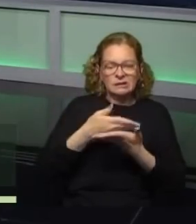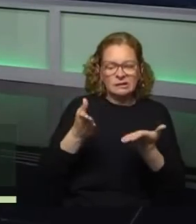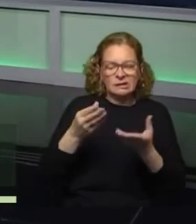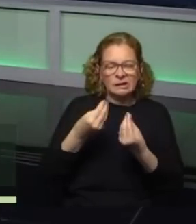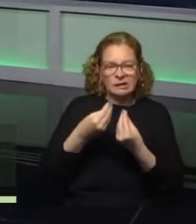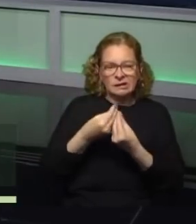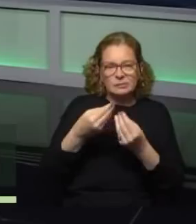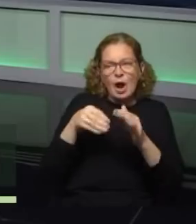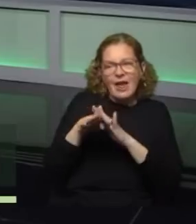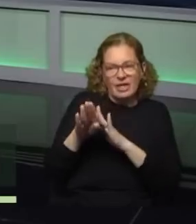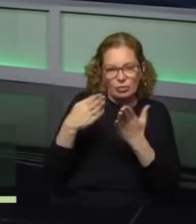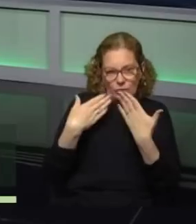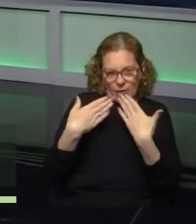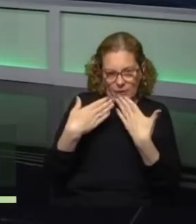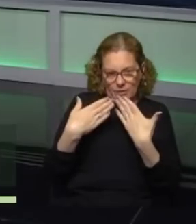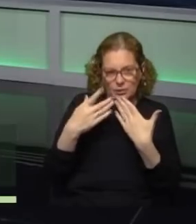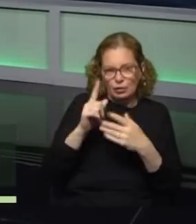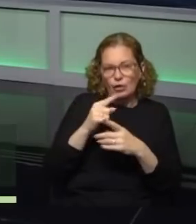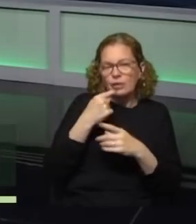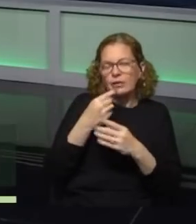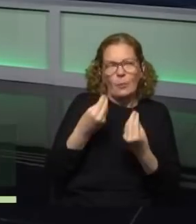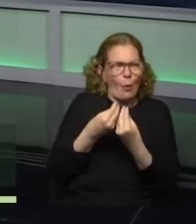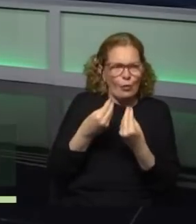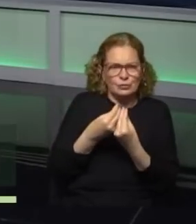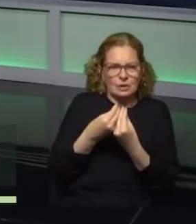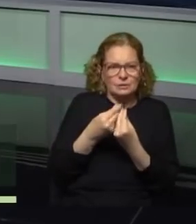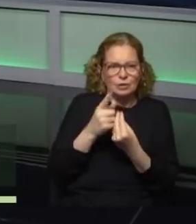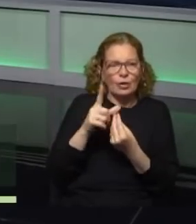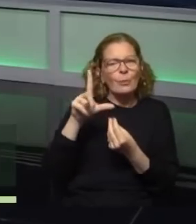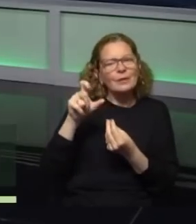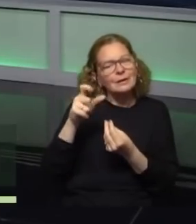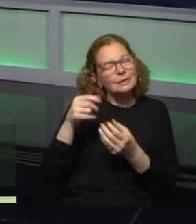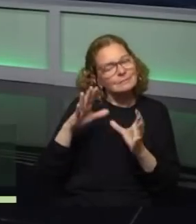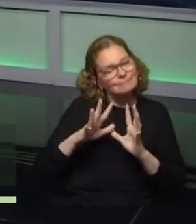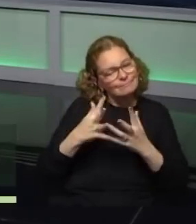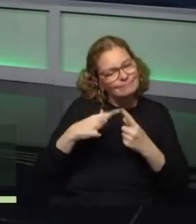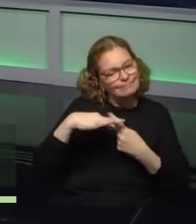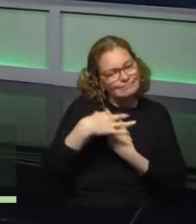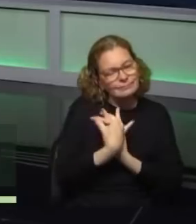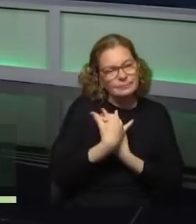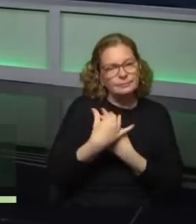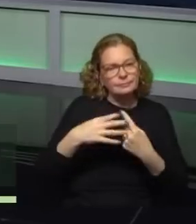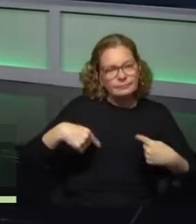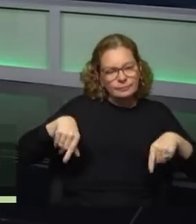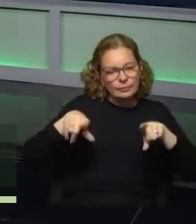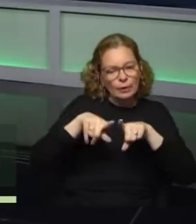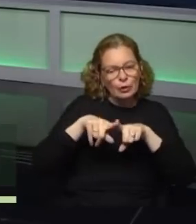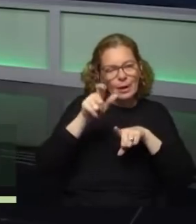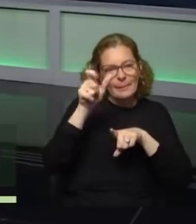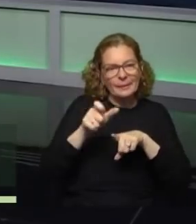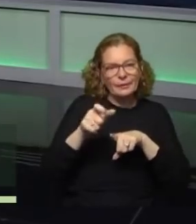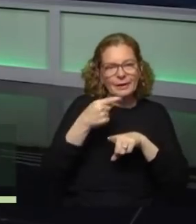a puertas adentro no y no redundan en una lógica integrada la ciudad para toda la comunidad